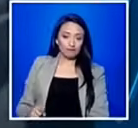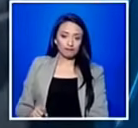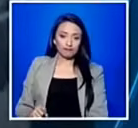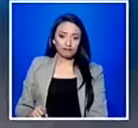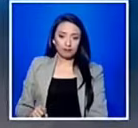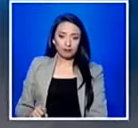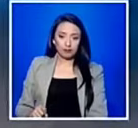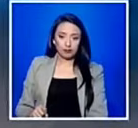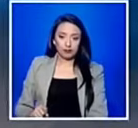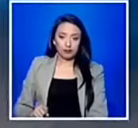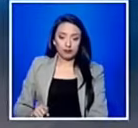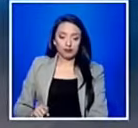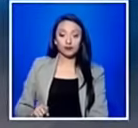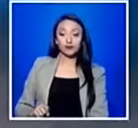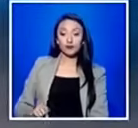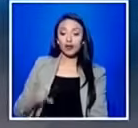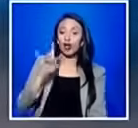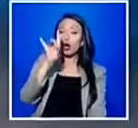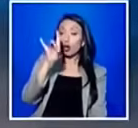delincuentes.